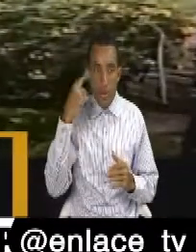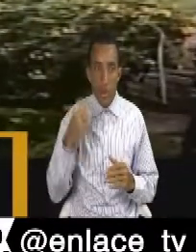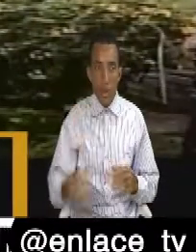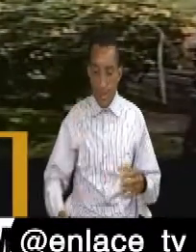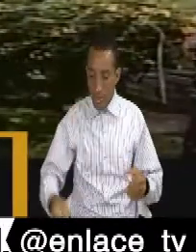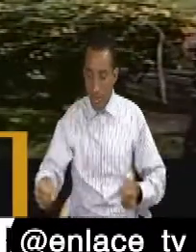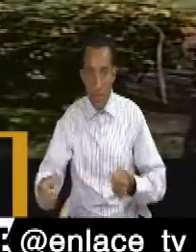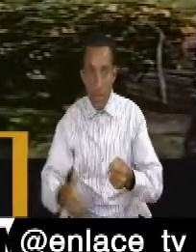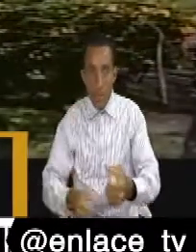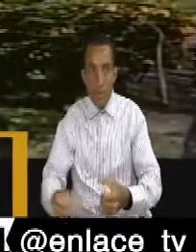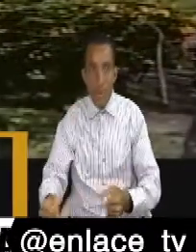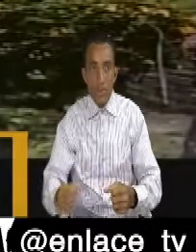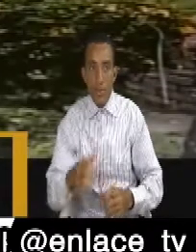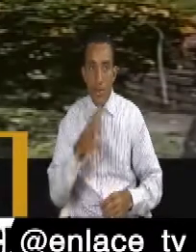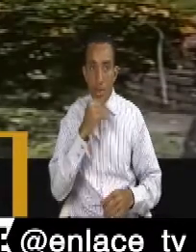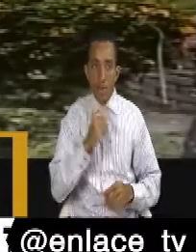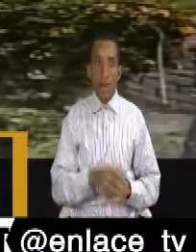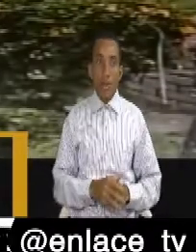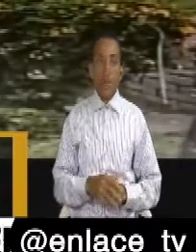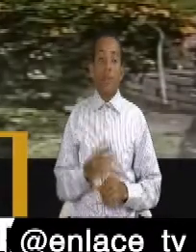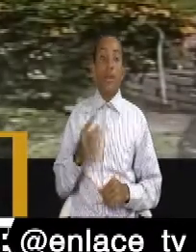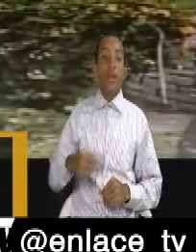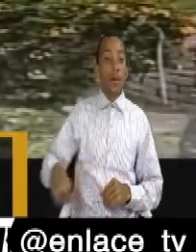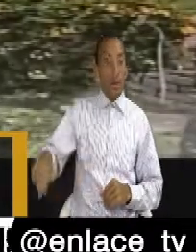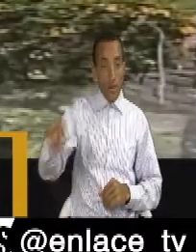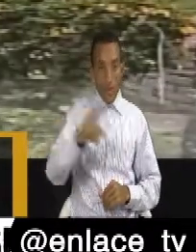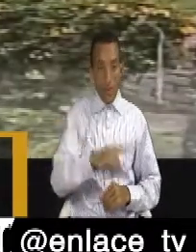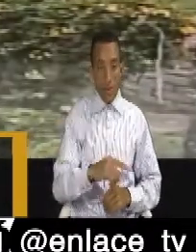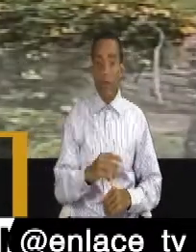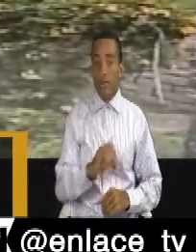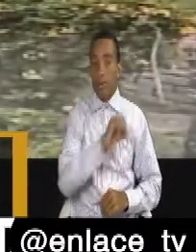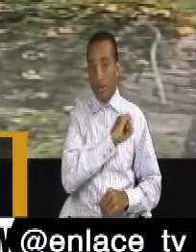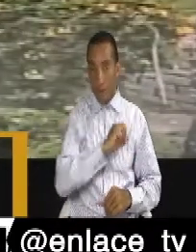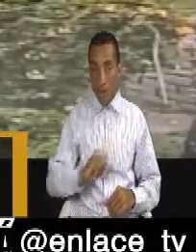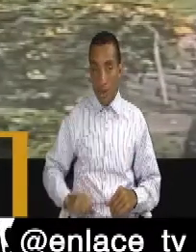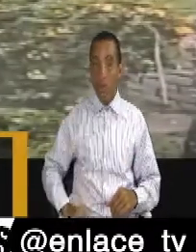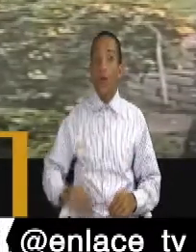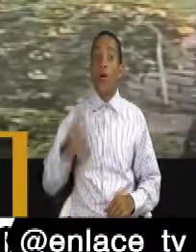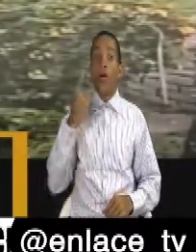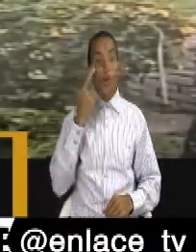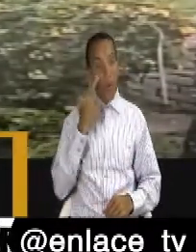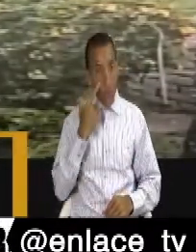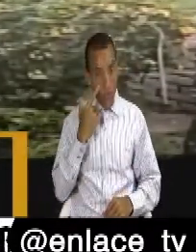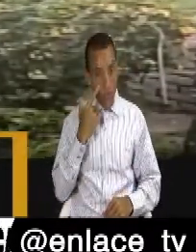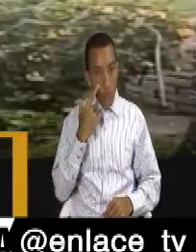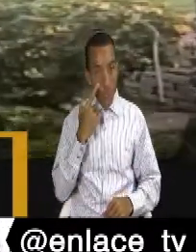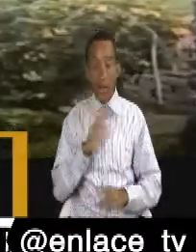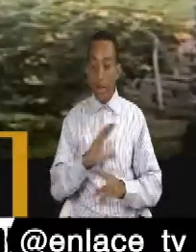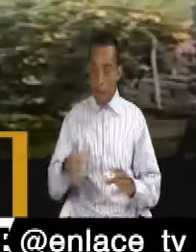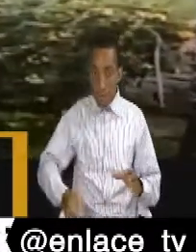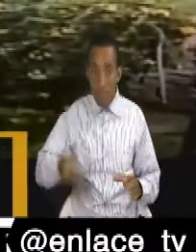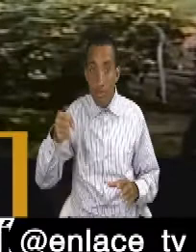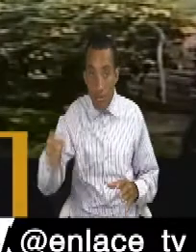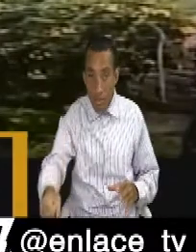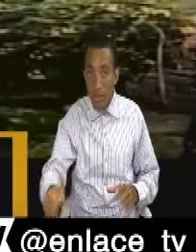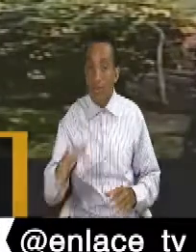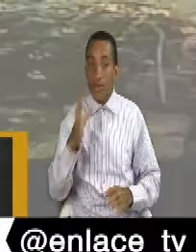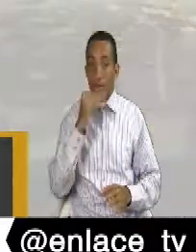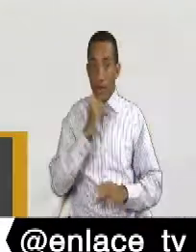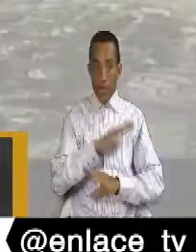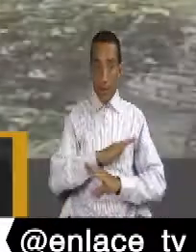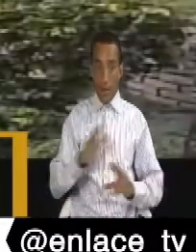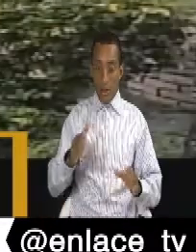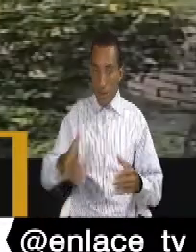servicio de aseo. Señores, de donde quiera que sean, este sector no es el indicado para dejar sus basuras, ni este, ni ningún